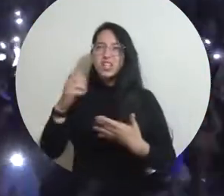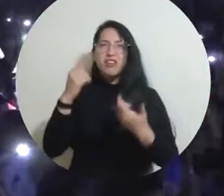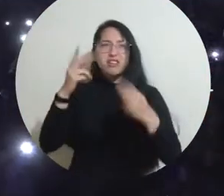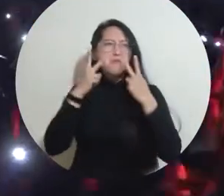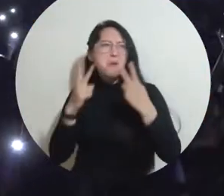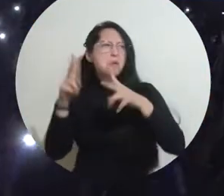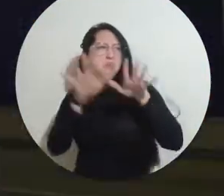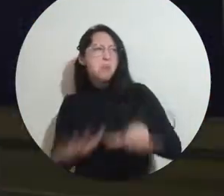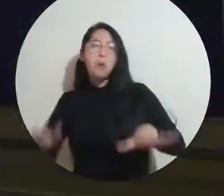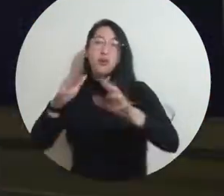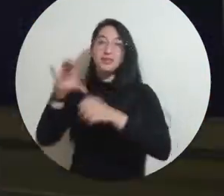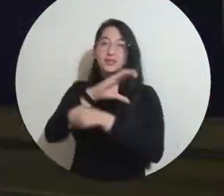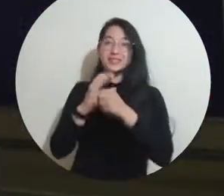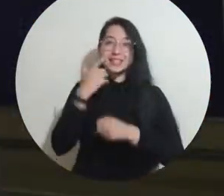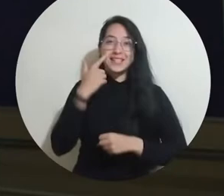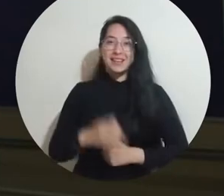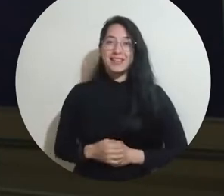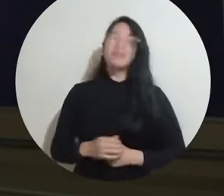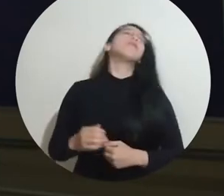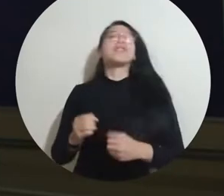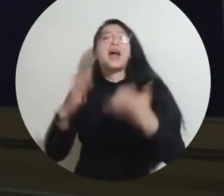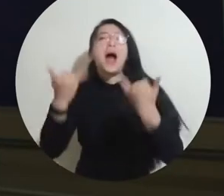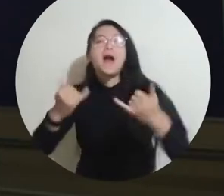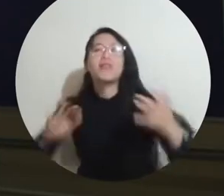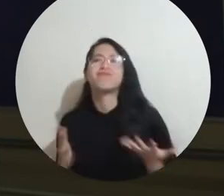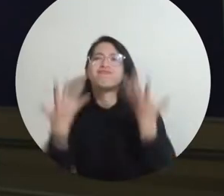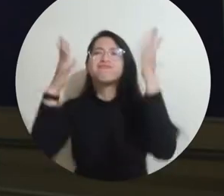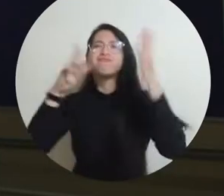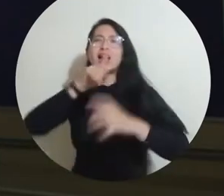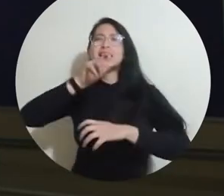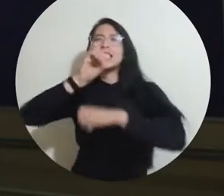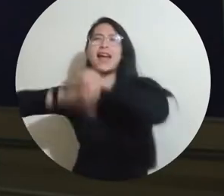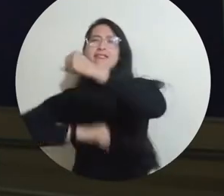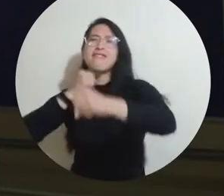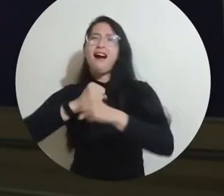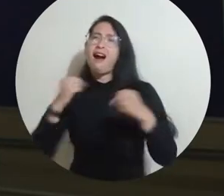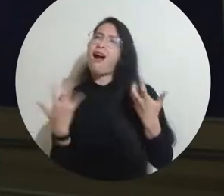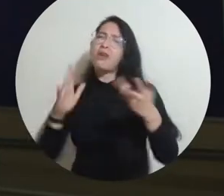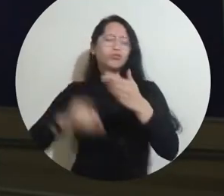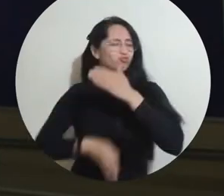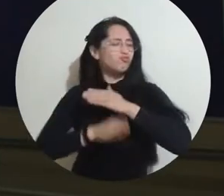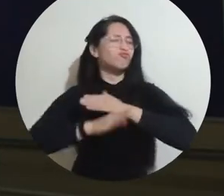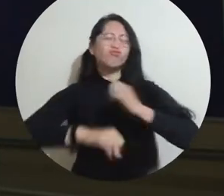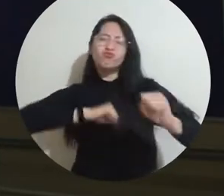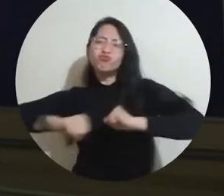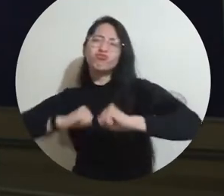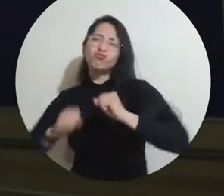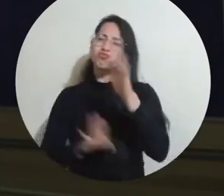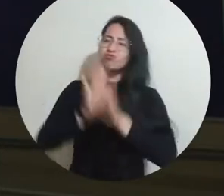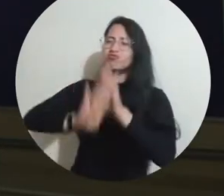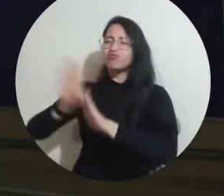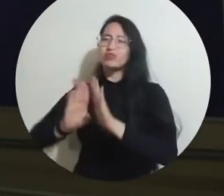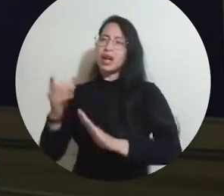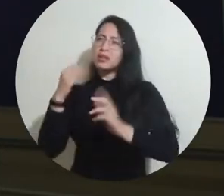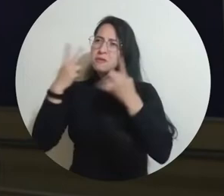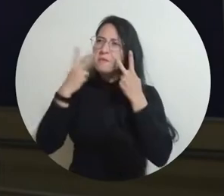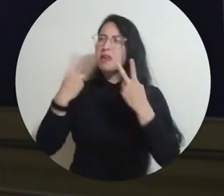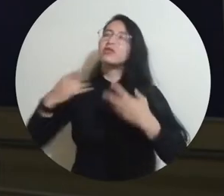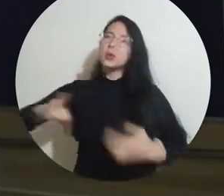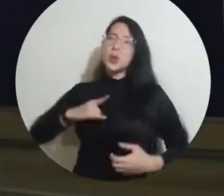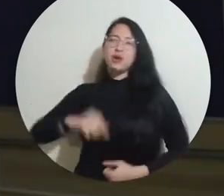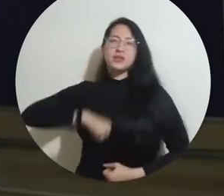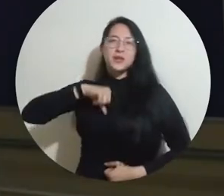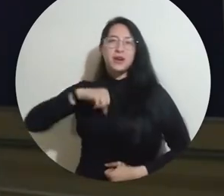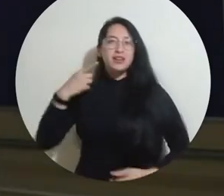ciudad y en toda la costa un saludo para toda la gente a niveles mandaré a por 60 años felicitaciones que la sigan rompiendo nosotros a menos somos muy orgullosos de esta universidad